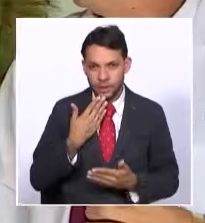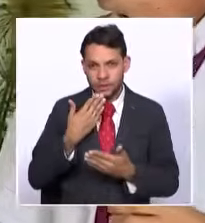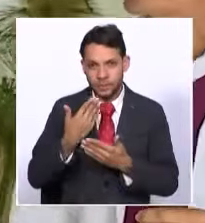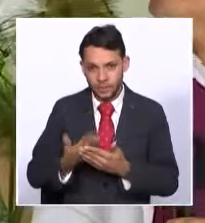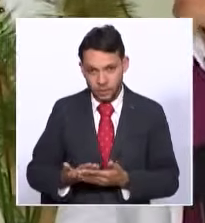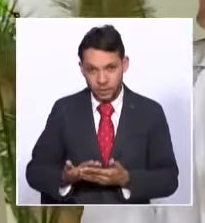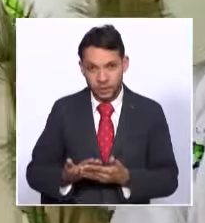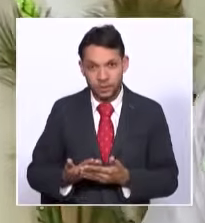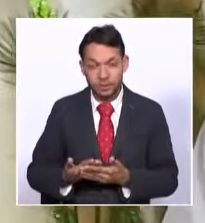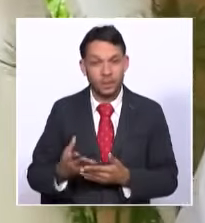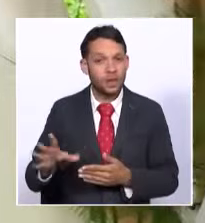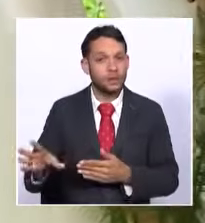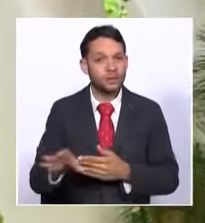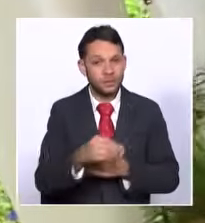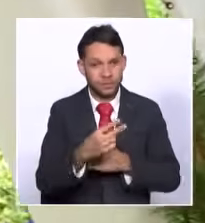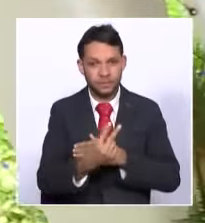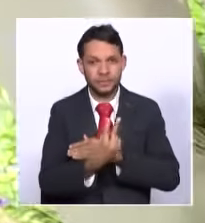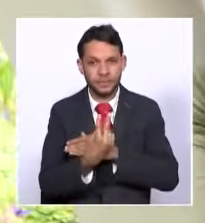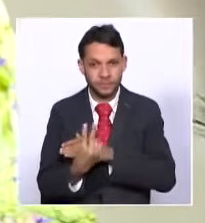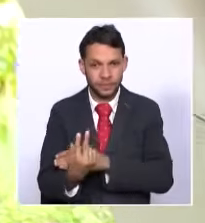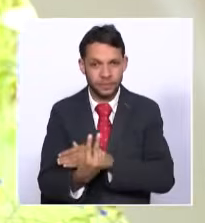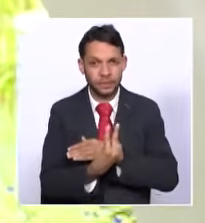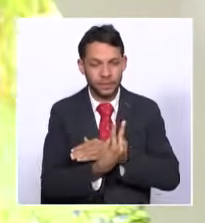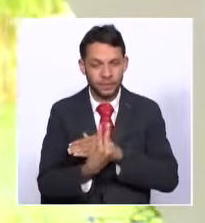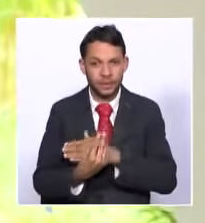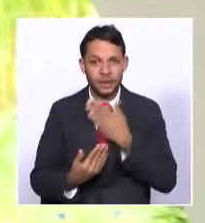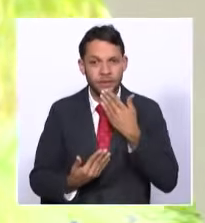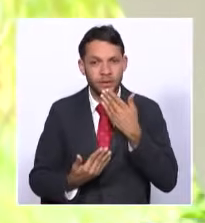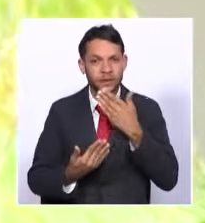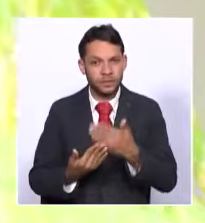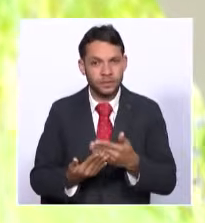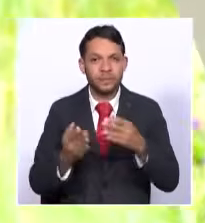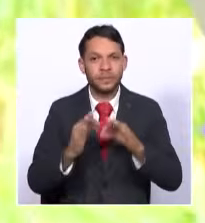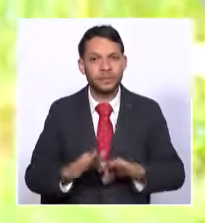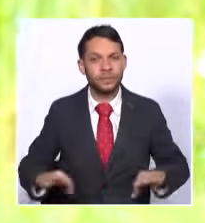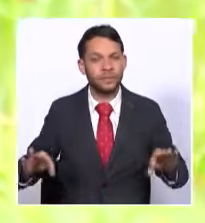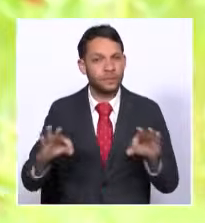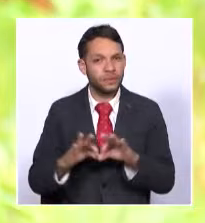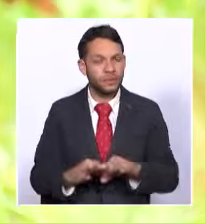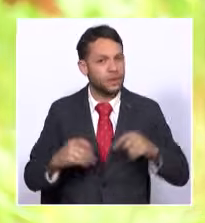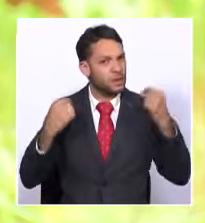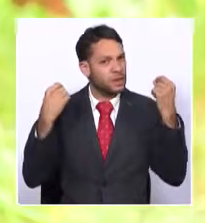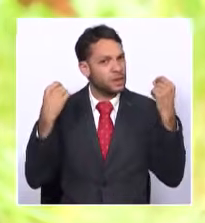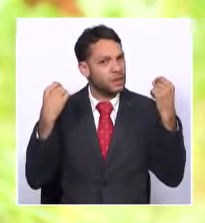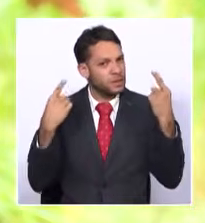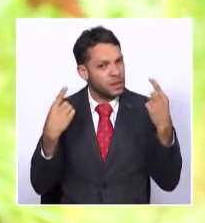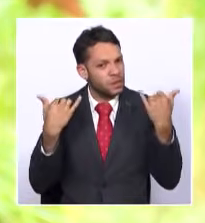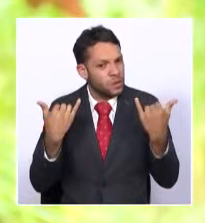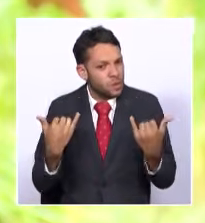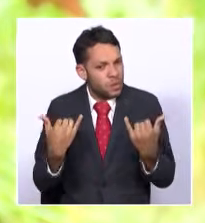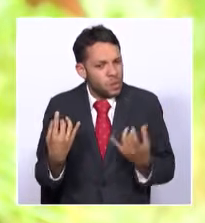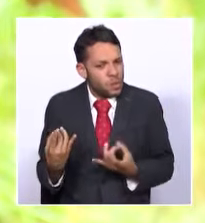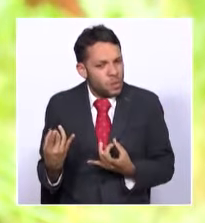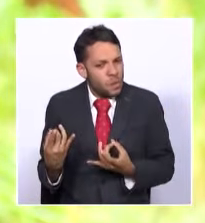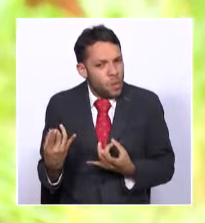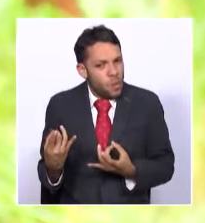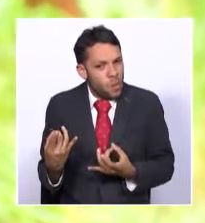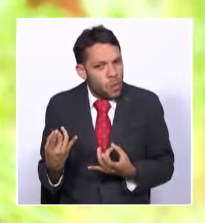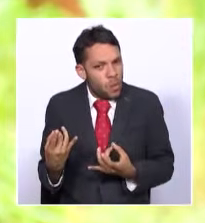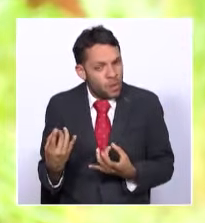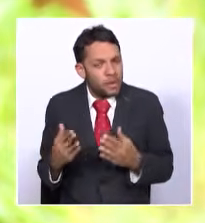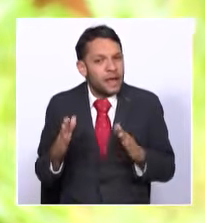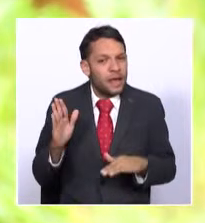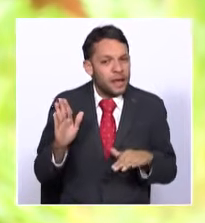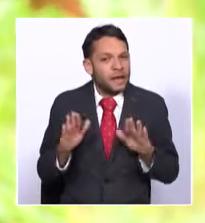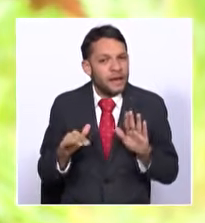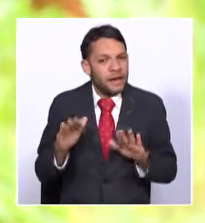muchas gracias a todos los televidentes. Y sí, es entender cómo esa parte del dolor Y a veces las personas cuando llegan